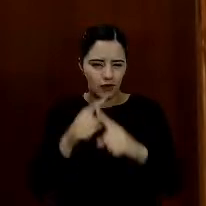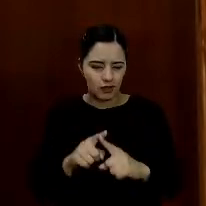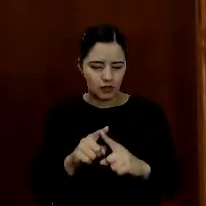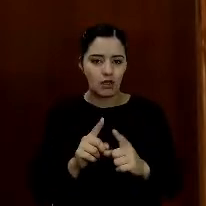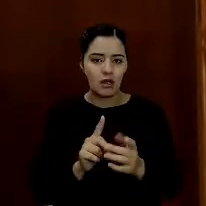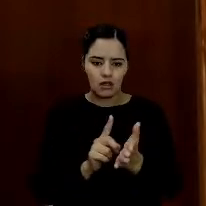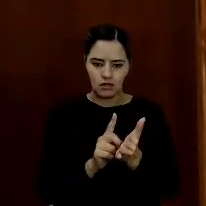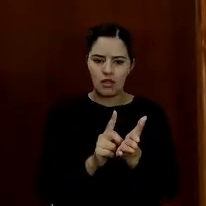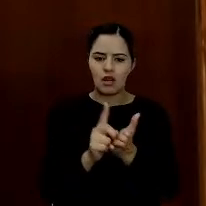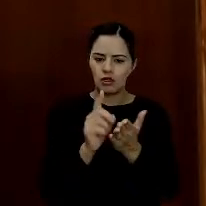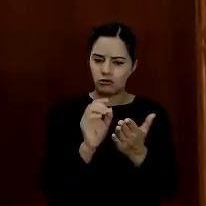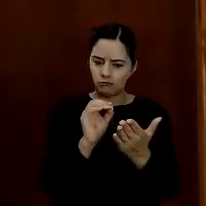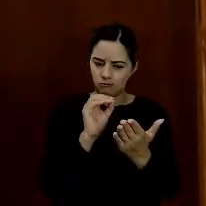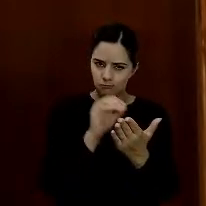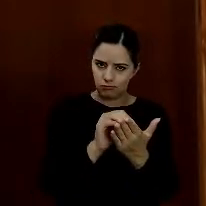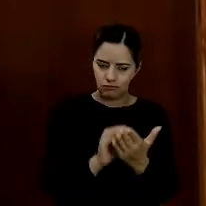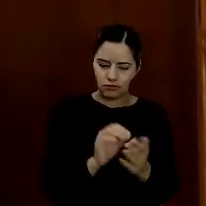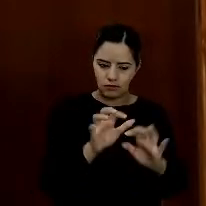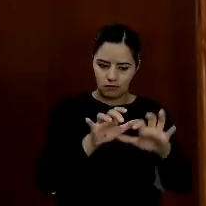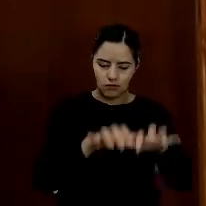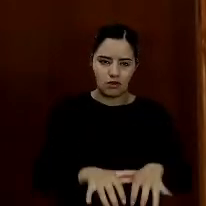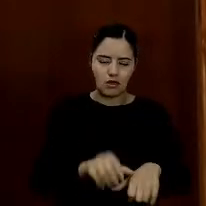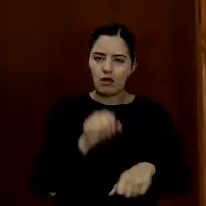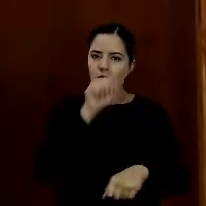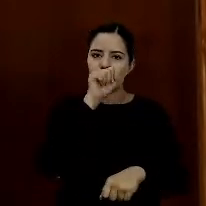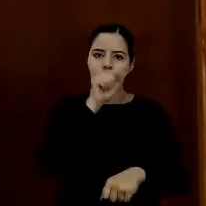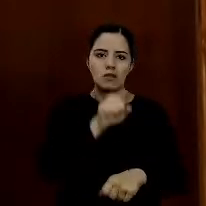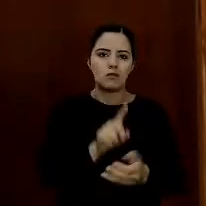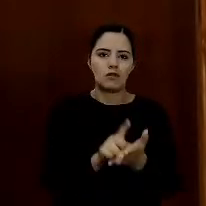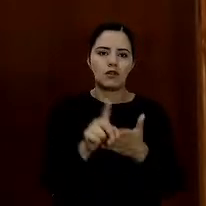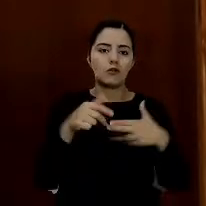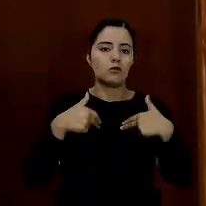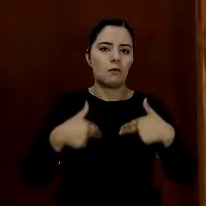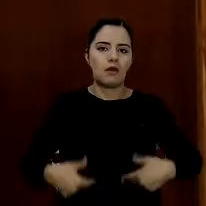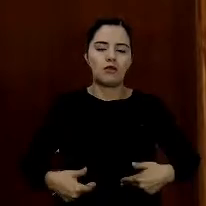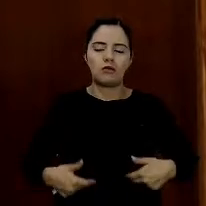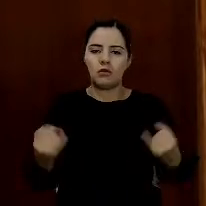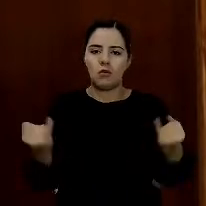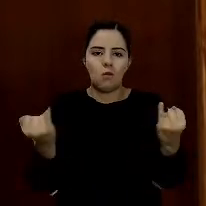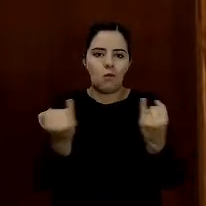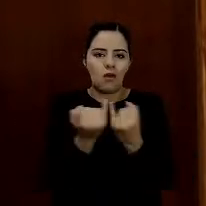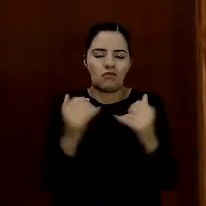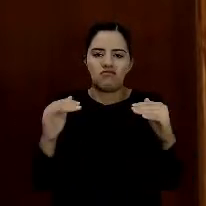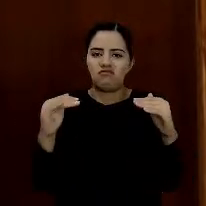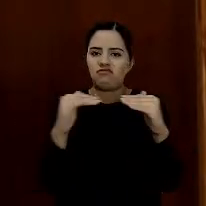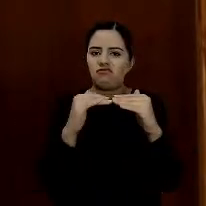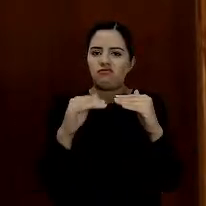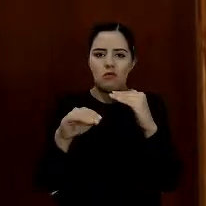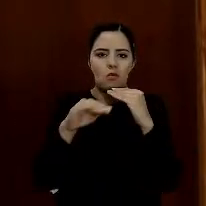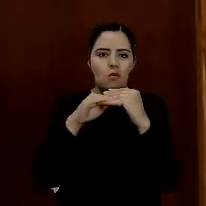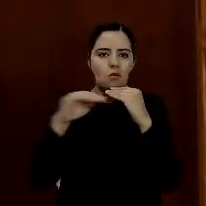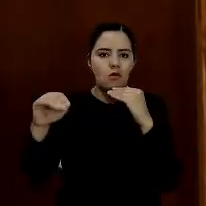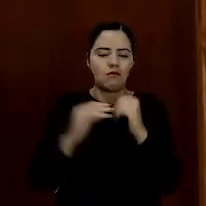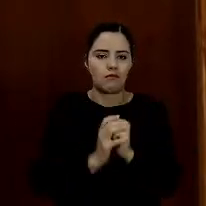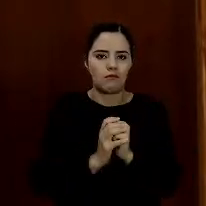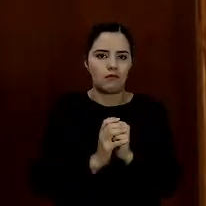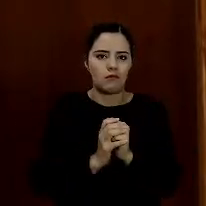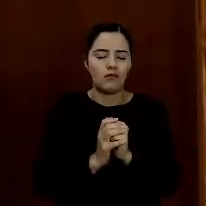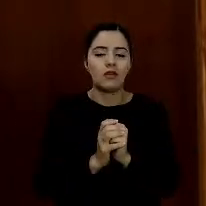humanos, estableciendo que los derechos de la naturaleza son a la